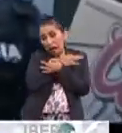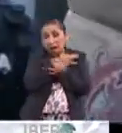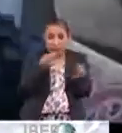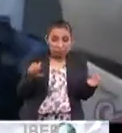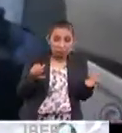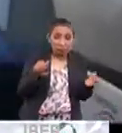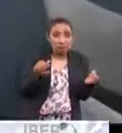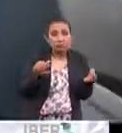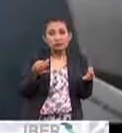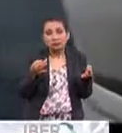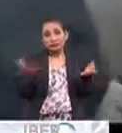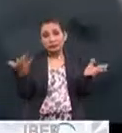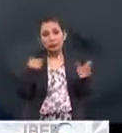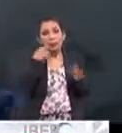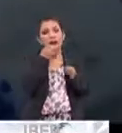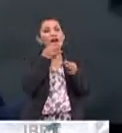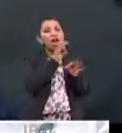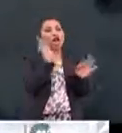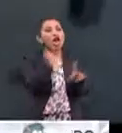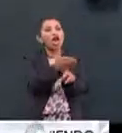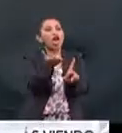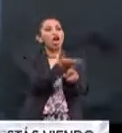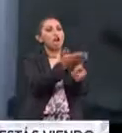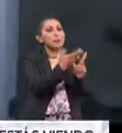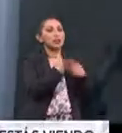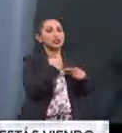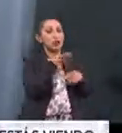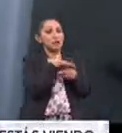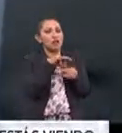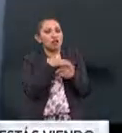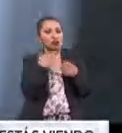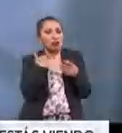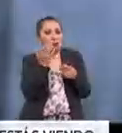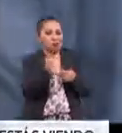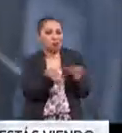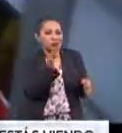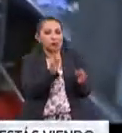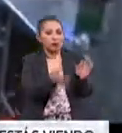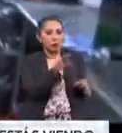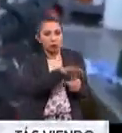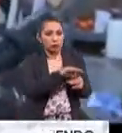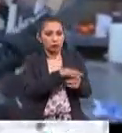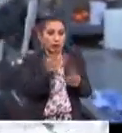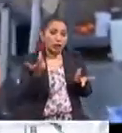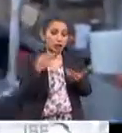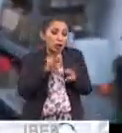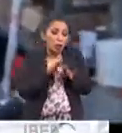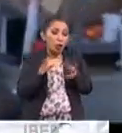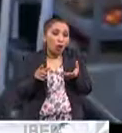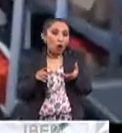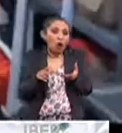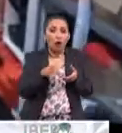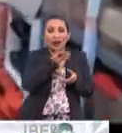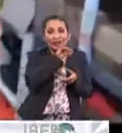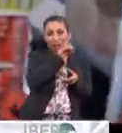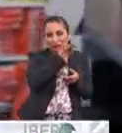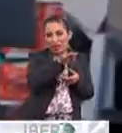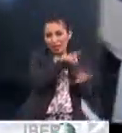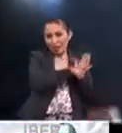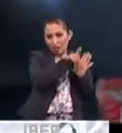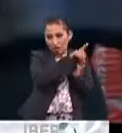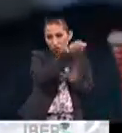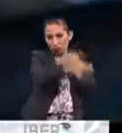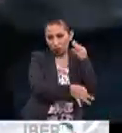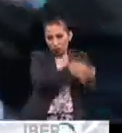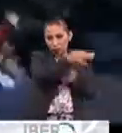anuncio electoral, también es un anuncio que me parece trata de suavizar las relaciones entre Jeff Sessions, el jefe del Departamento